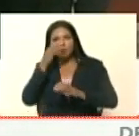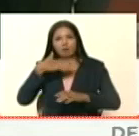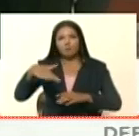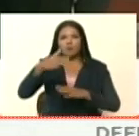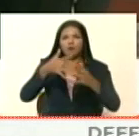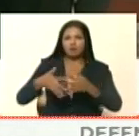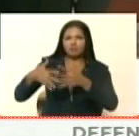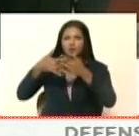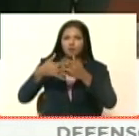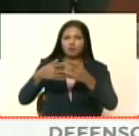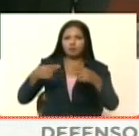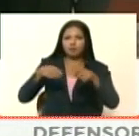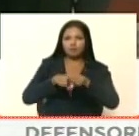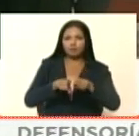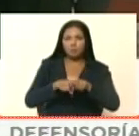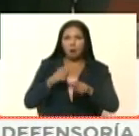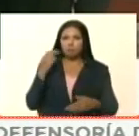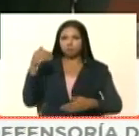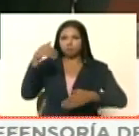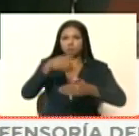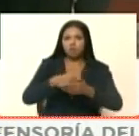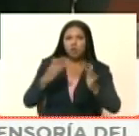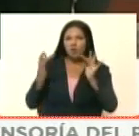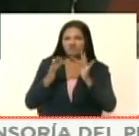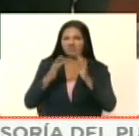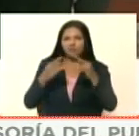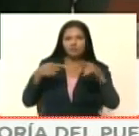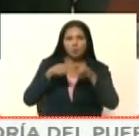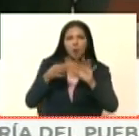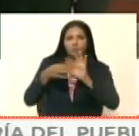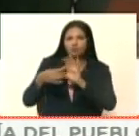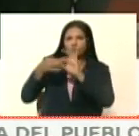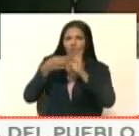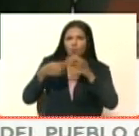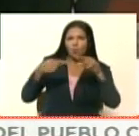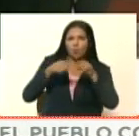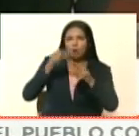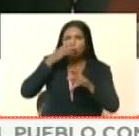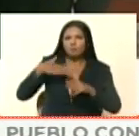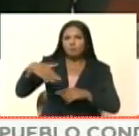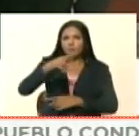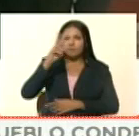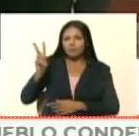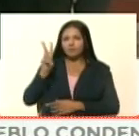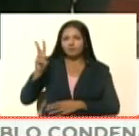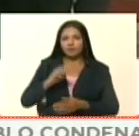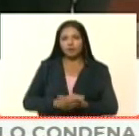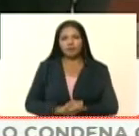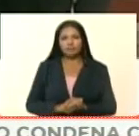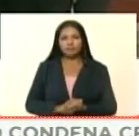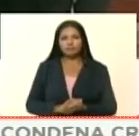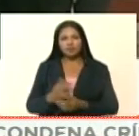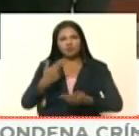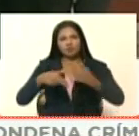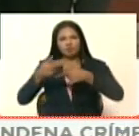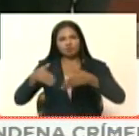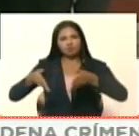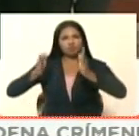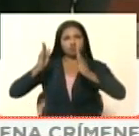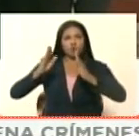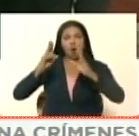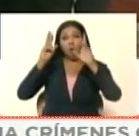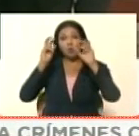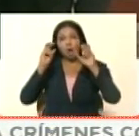Estados Unidos entre en contacto estrecho con el pueblo de Venezuela en la construcción de una